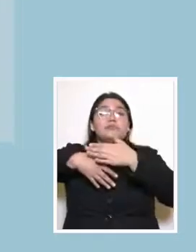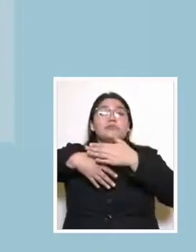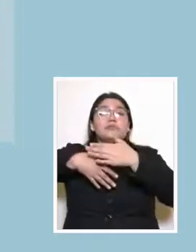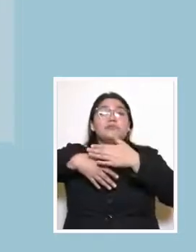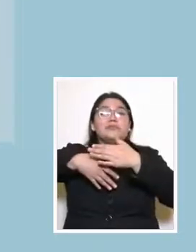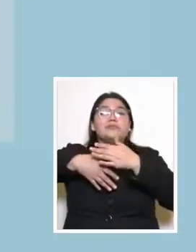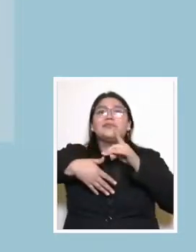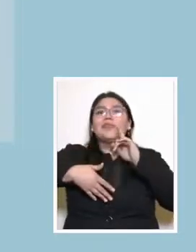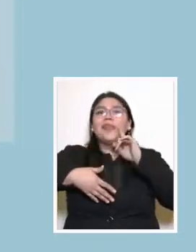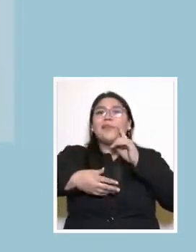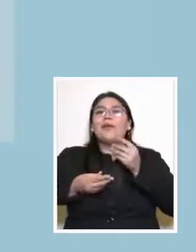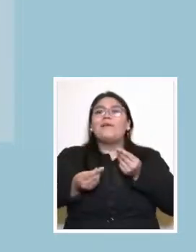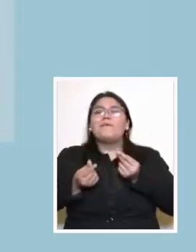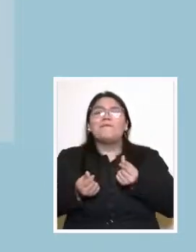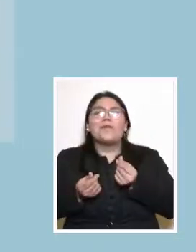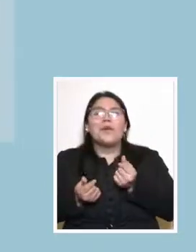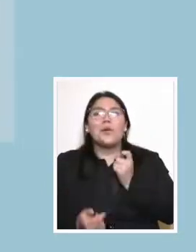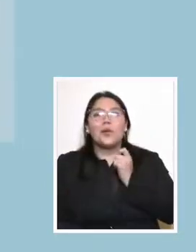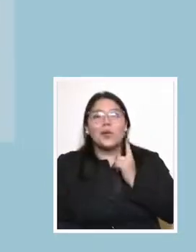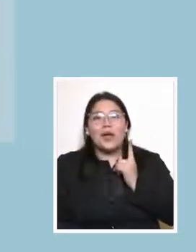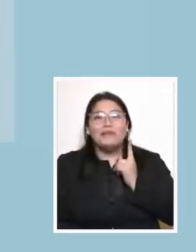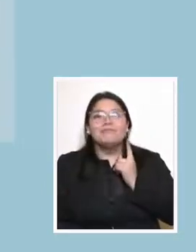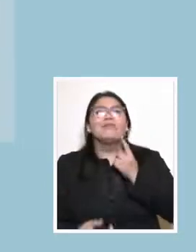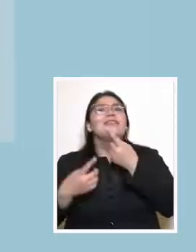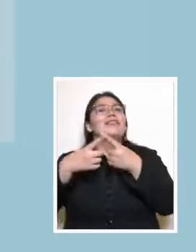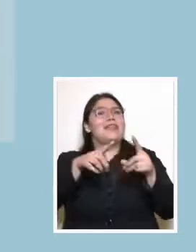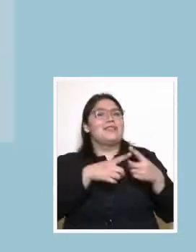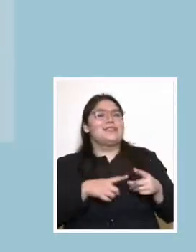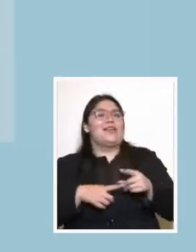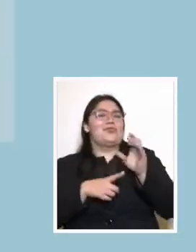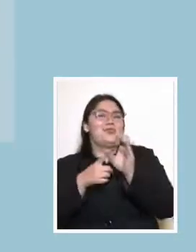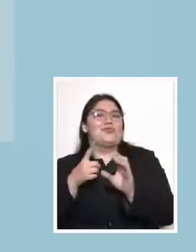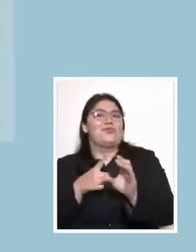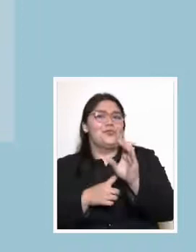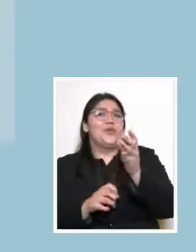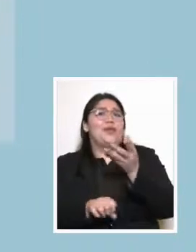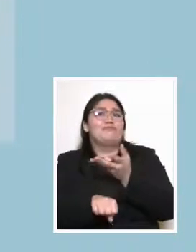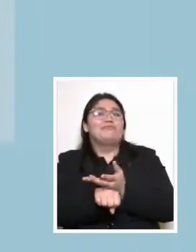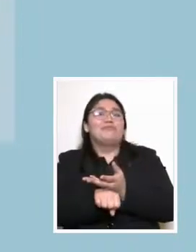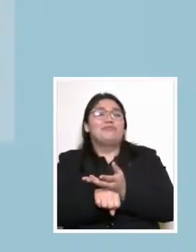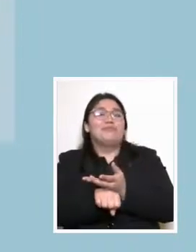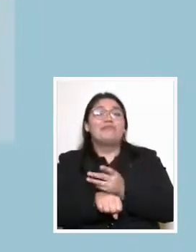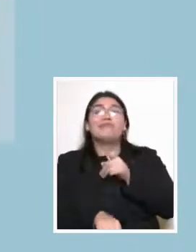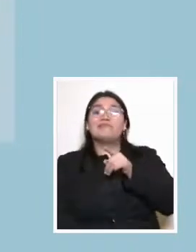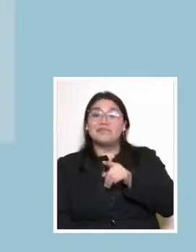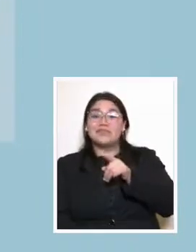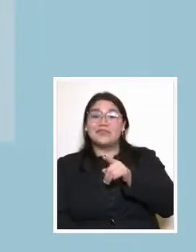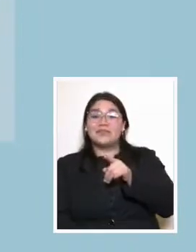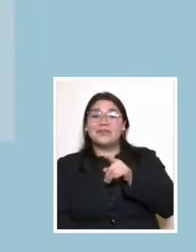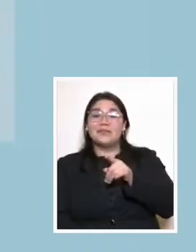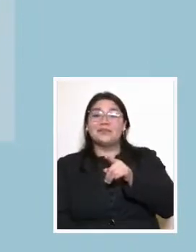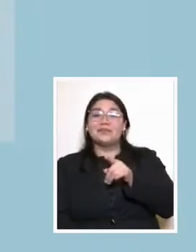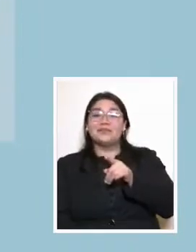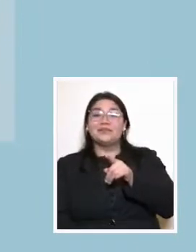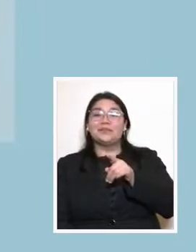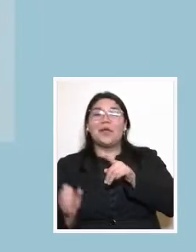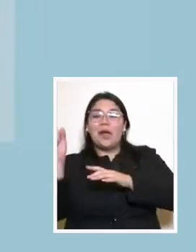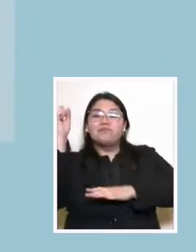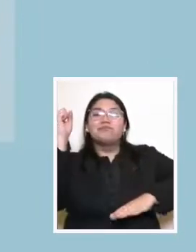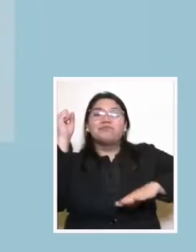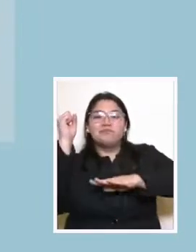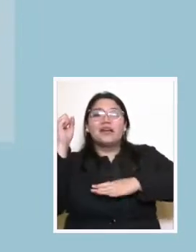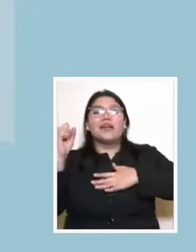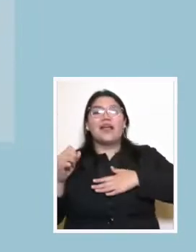tremenda riqueza que es su diversidad y su diversidad cultural, sobre la cual queremos construir de forma colectiva